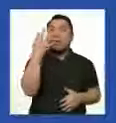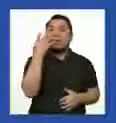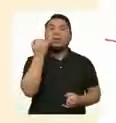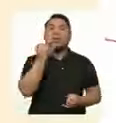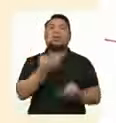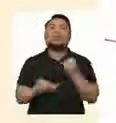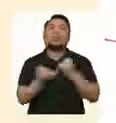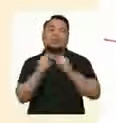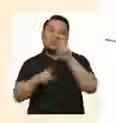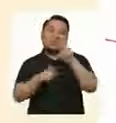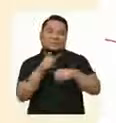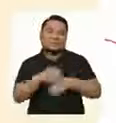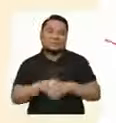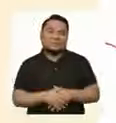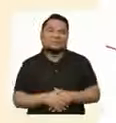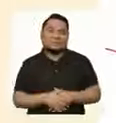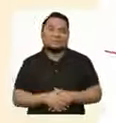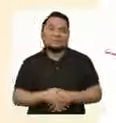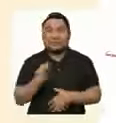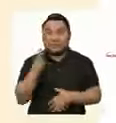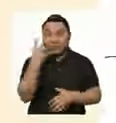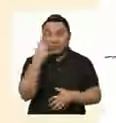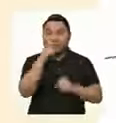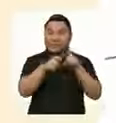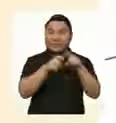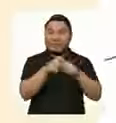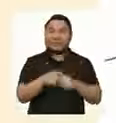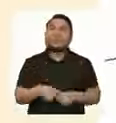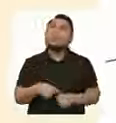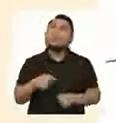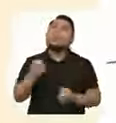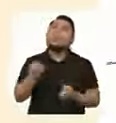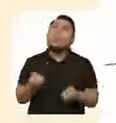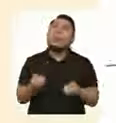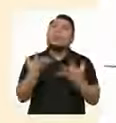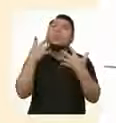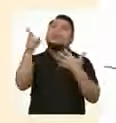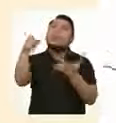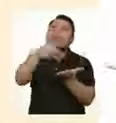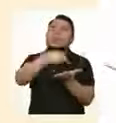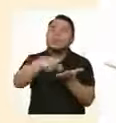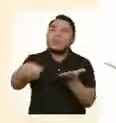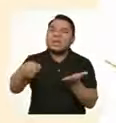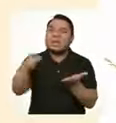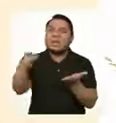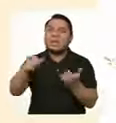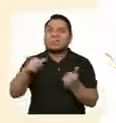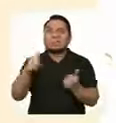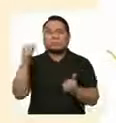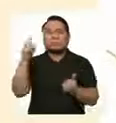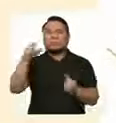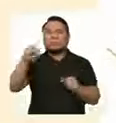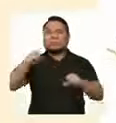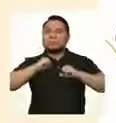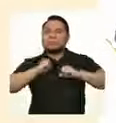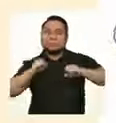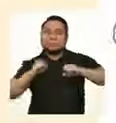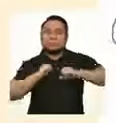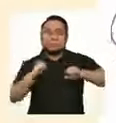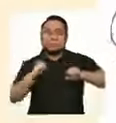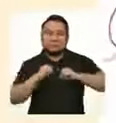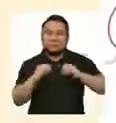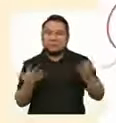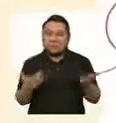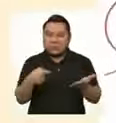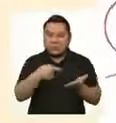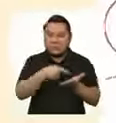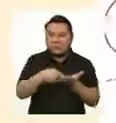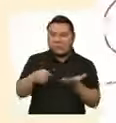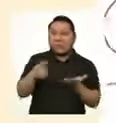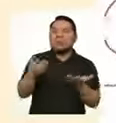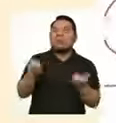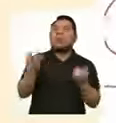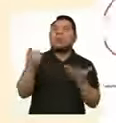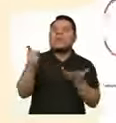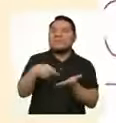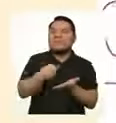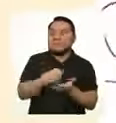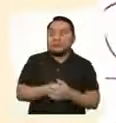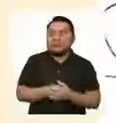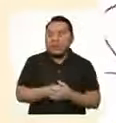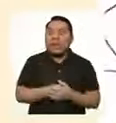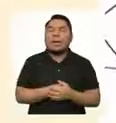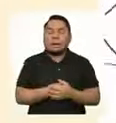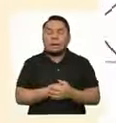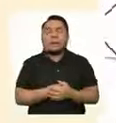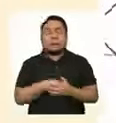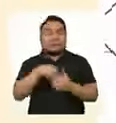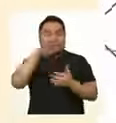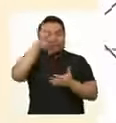pregunta. Cuarta pregunta. ¿Cuántos días a la semana dedicas para realizar una actividad física? En la tabla